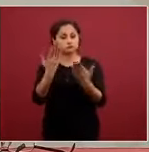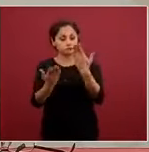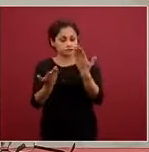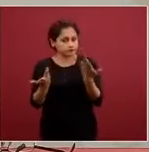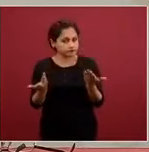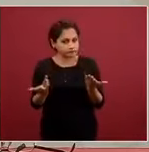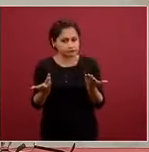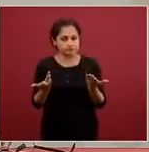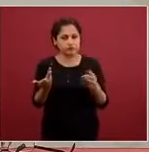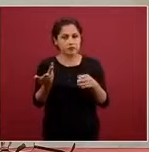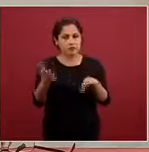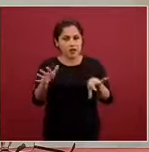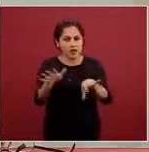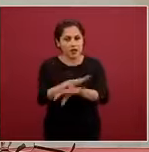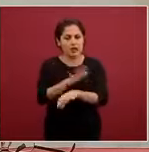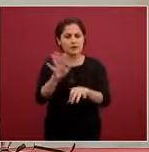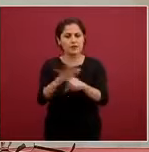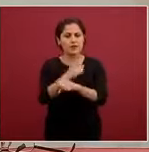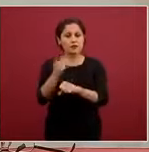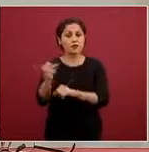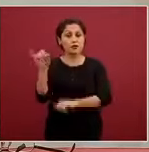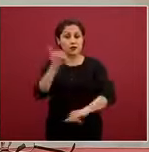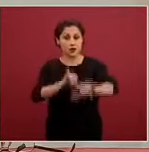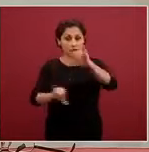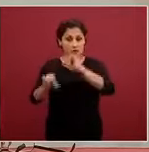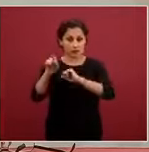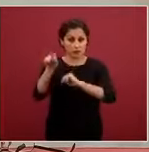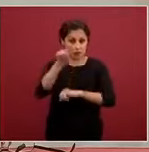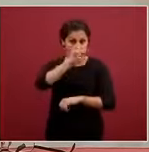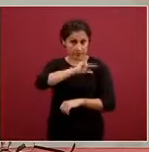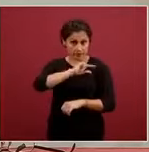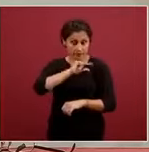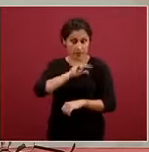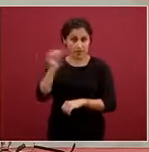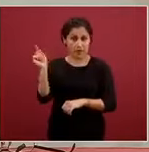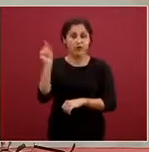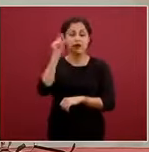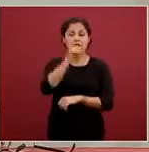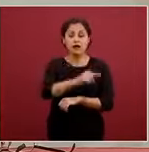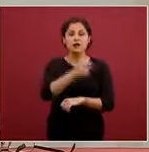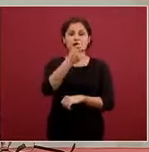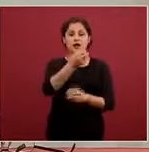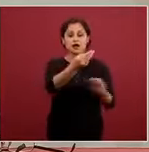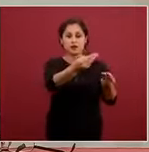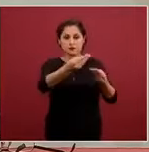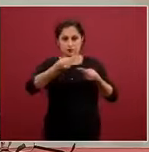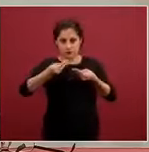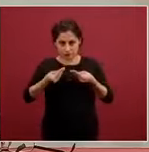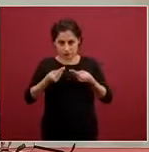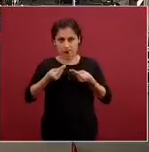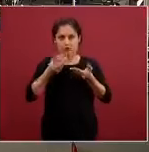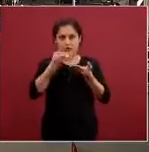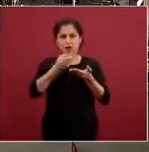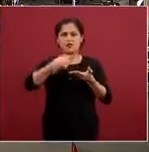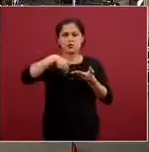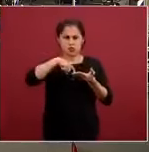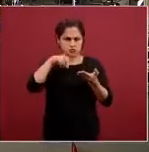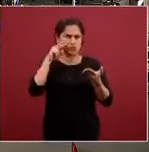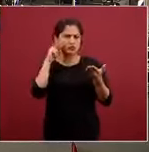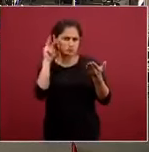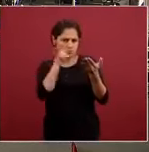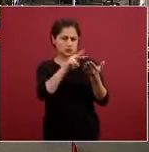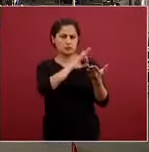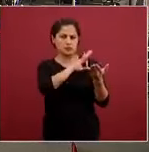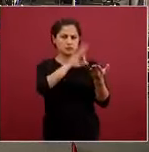que el laboratorio privado que opera en Tamaulipas produce resultados que nosotros tenemos acceso a los mismos, porque